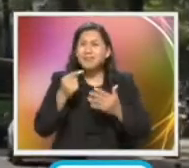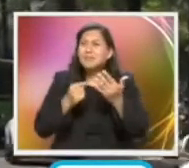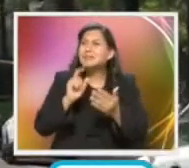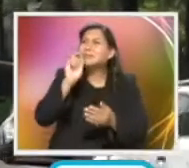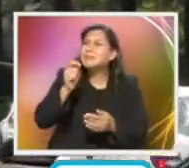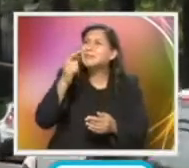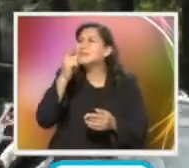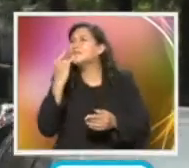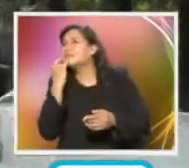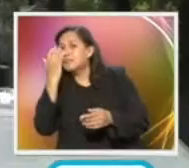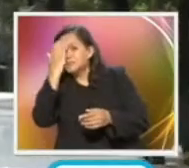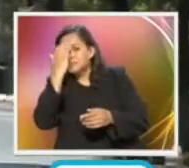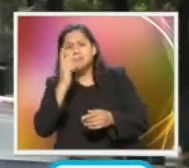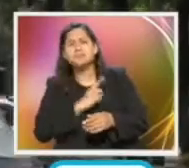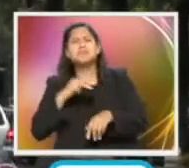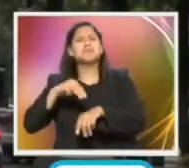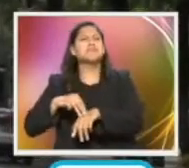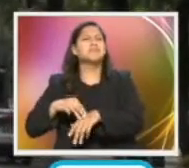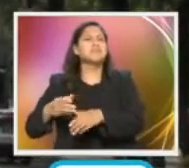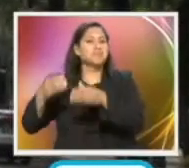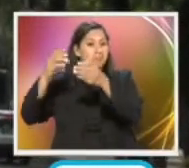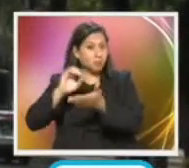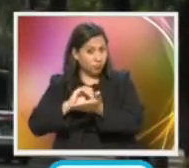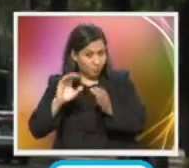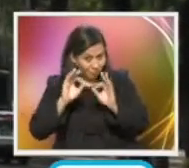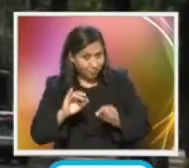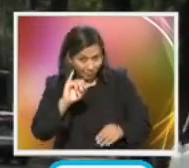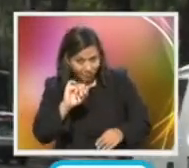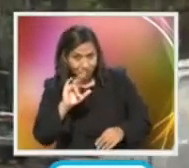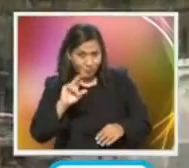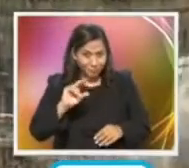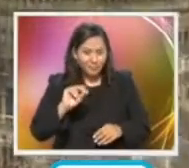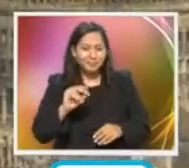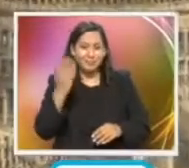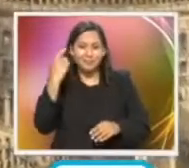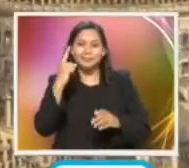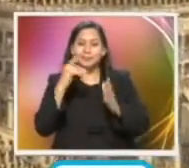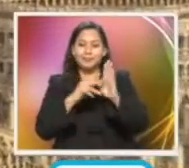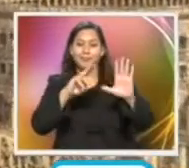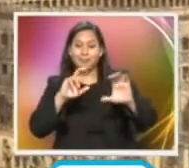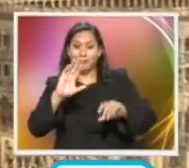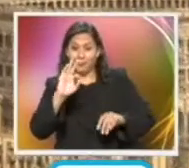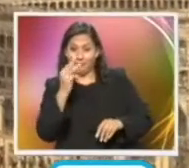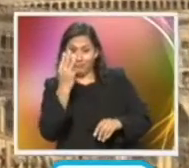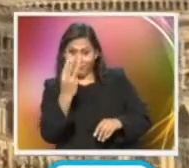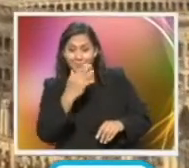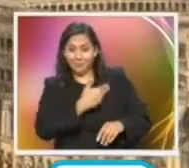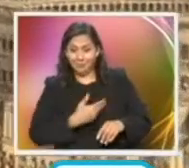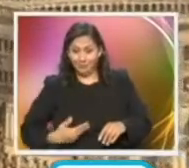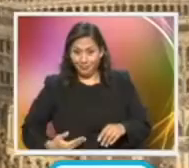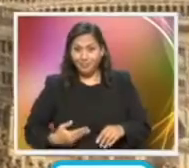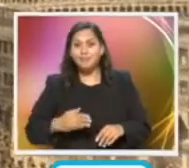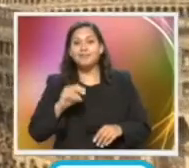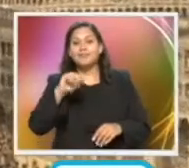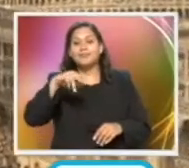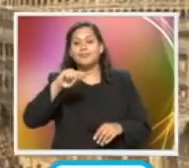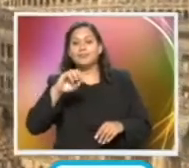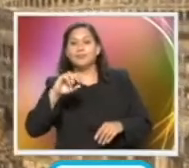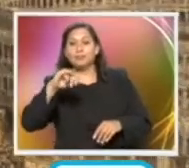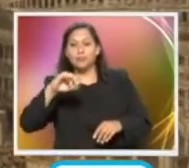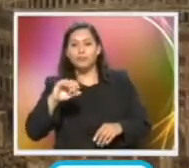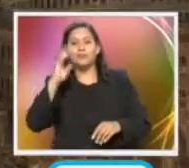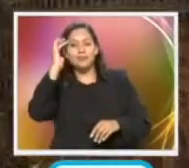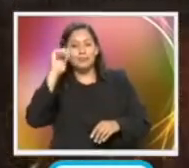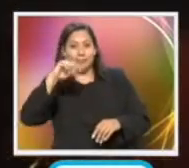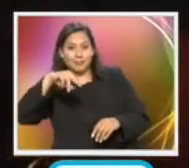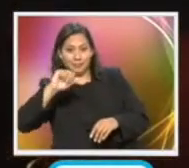características o si acaso es el monumento original? Pues bien, en 1843, el entonces presidente Antonio López de